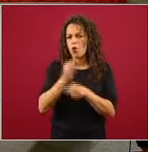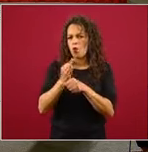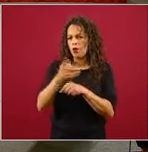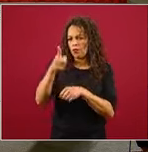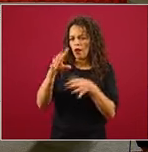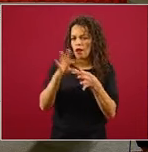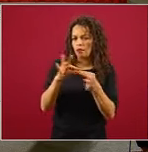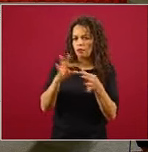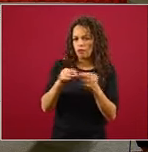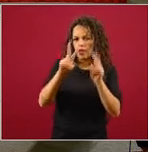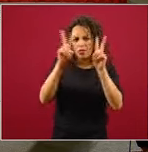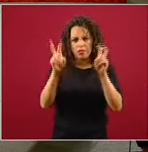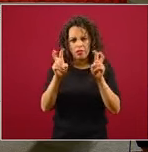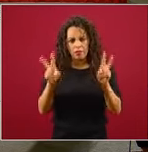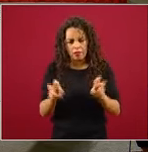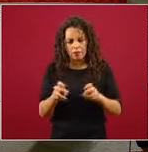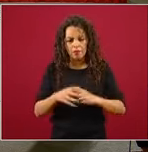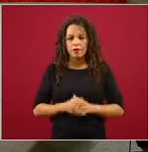aspectos